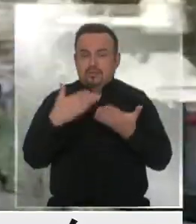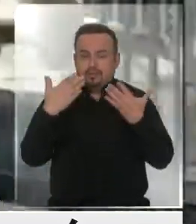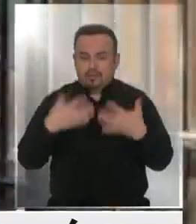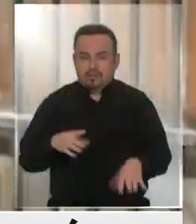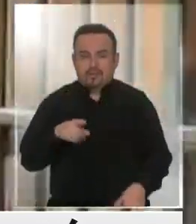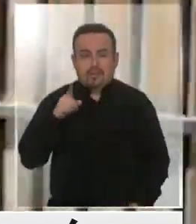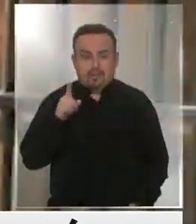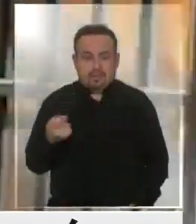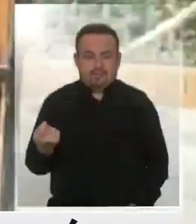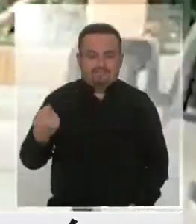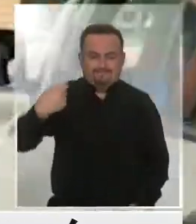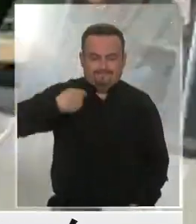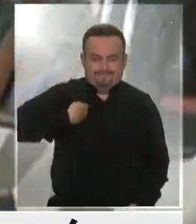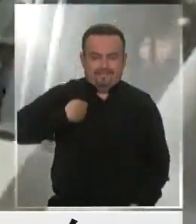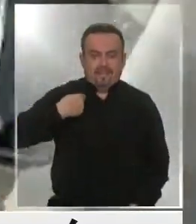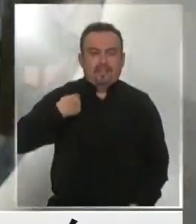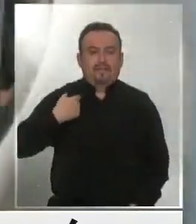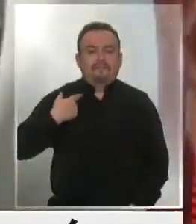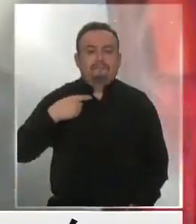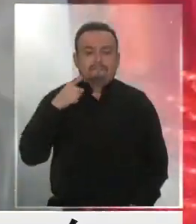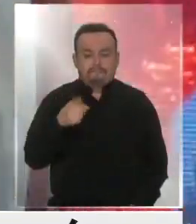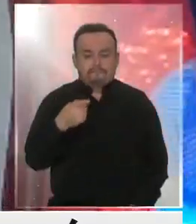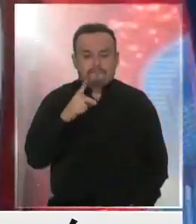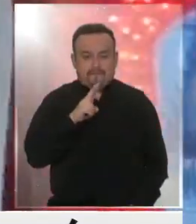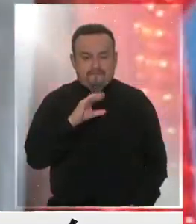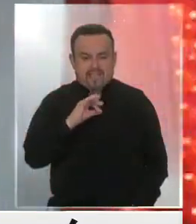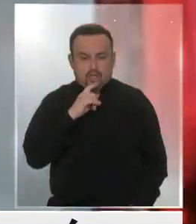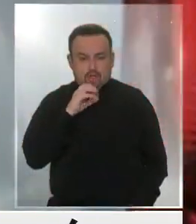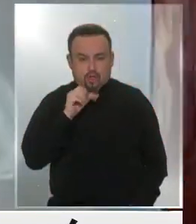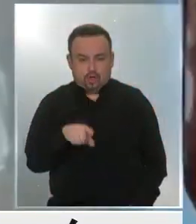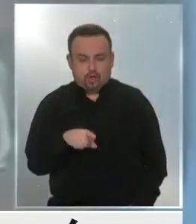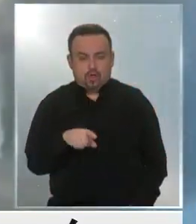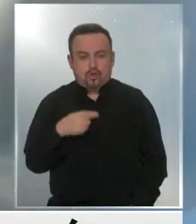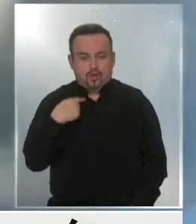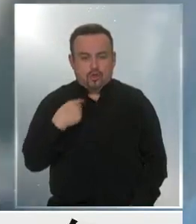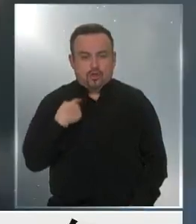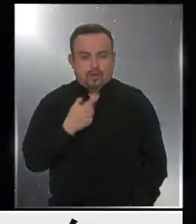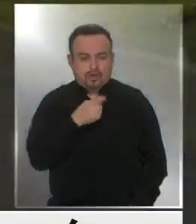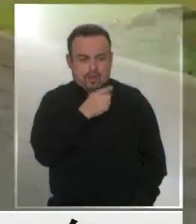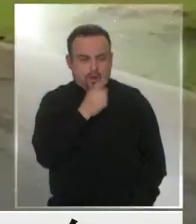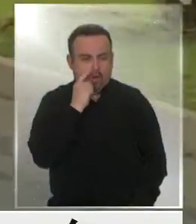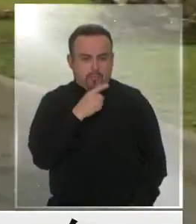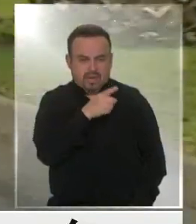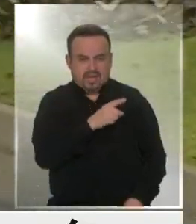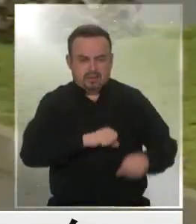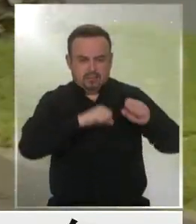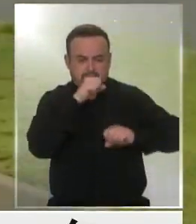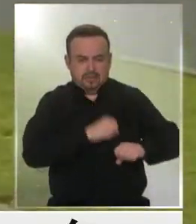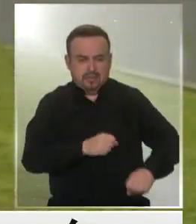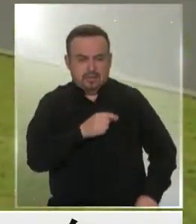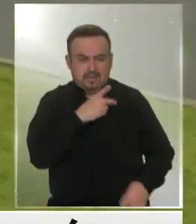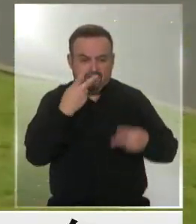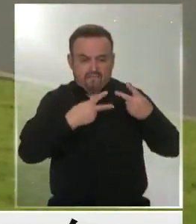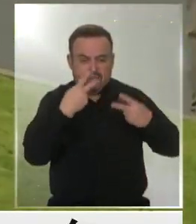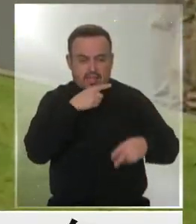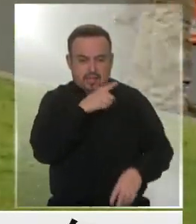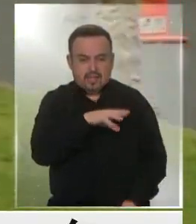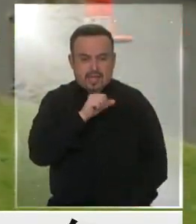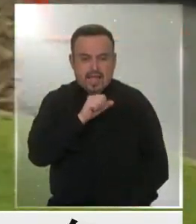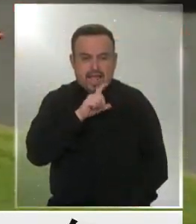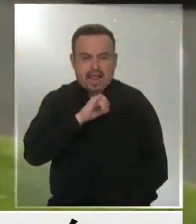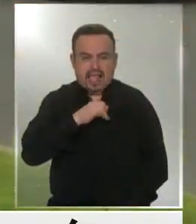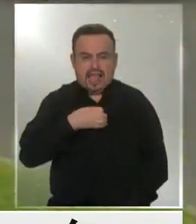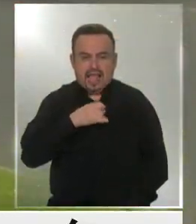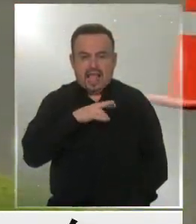5 millones de pesos. Esa fue la oferta que habría recibido Víctor Gutiérrez Londoño por quitarle la vida al empresario viñamarino Alejandro